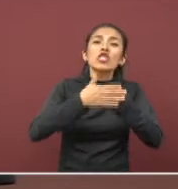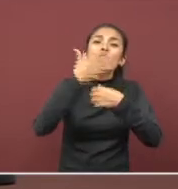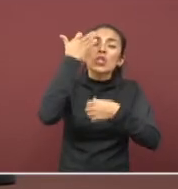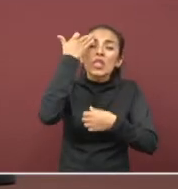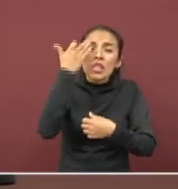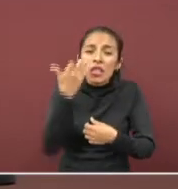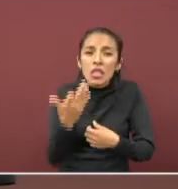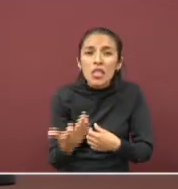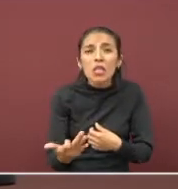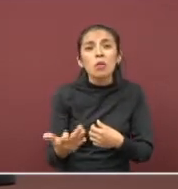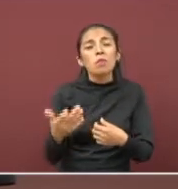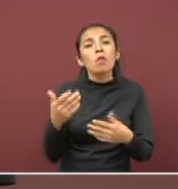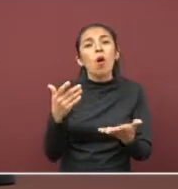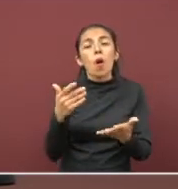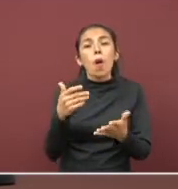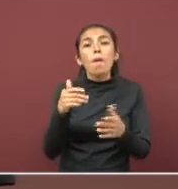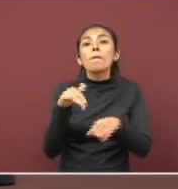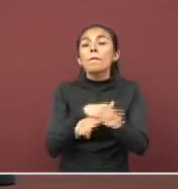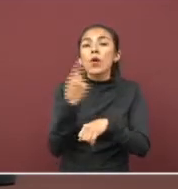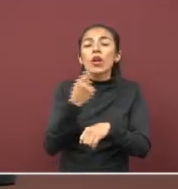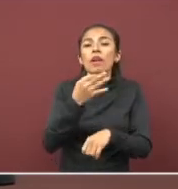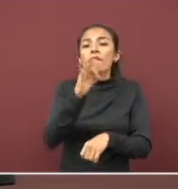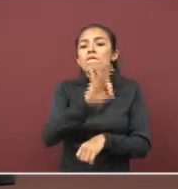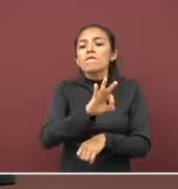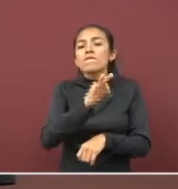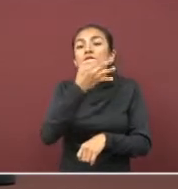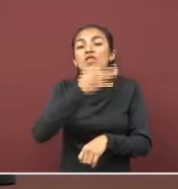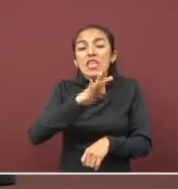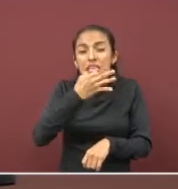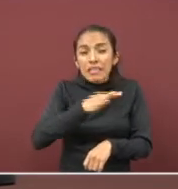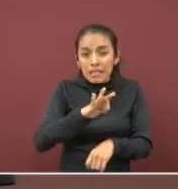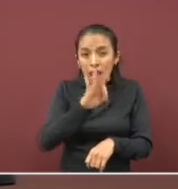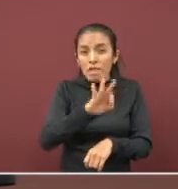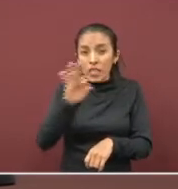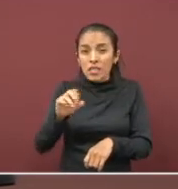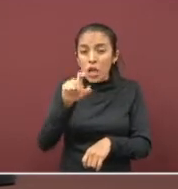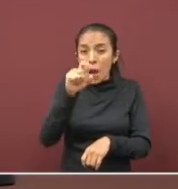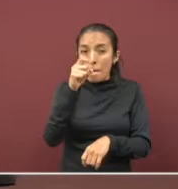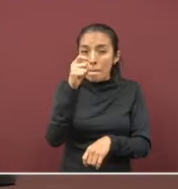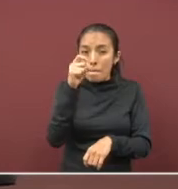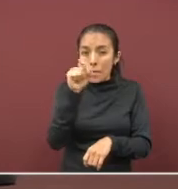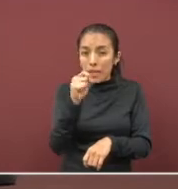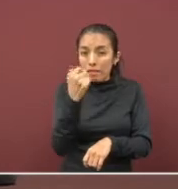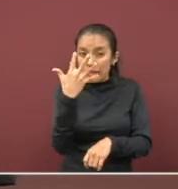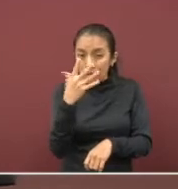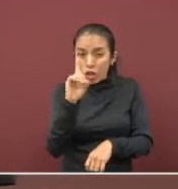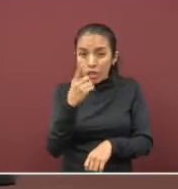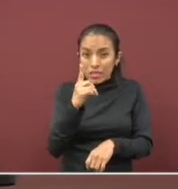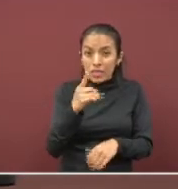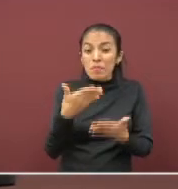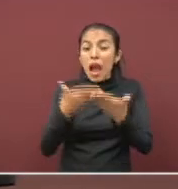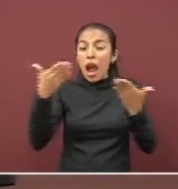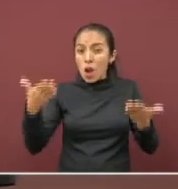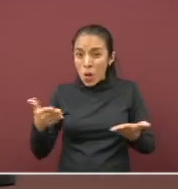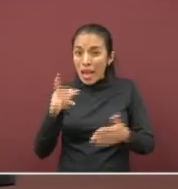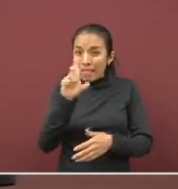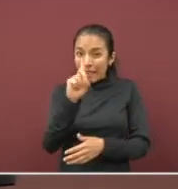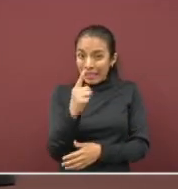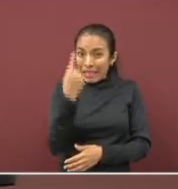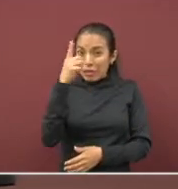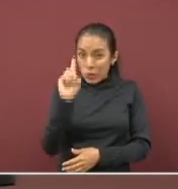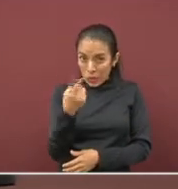para que en las fiestas del 25 y ahora la del 31 de diciembre evitarán situaciones que